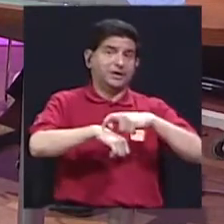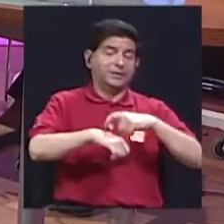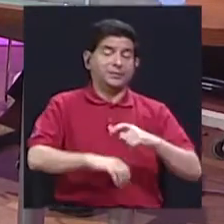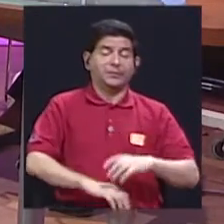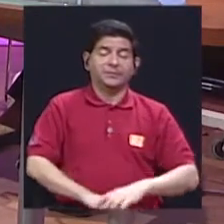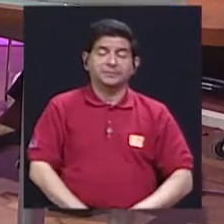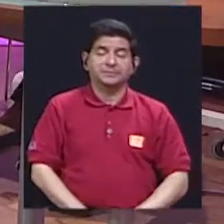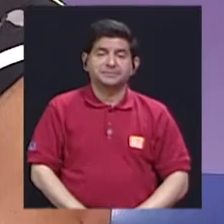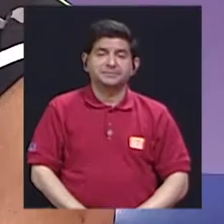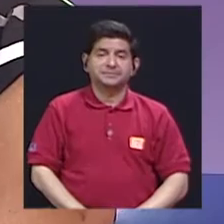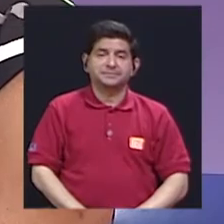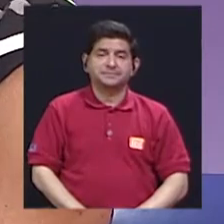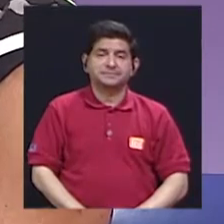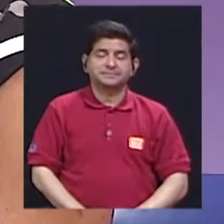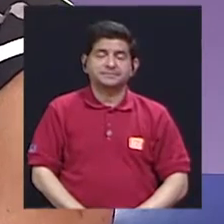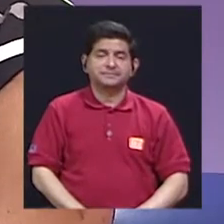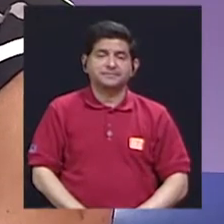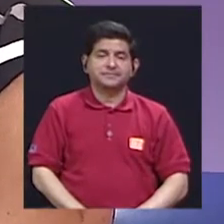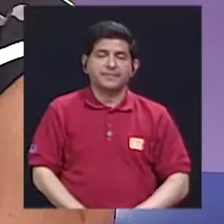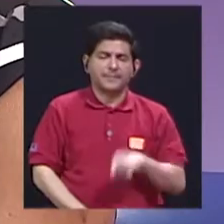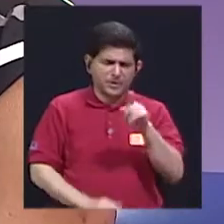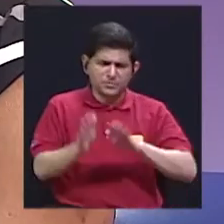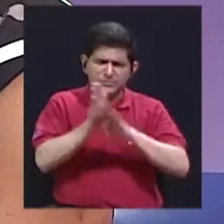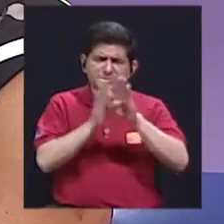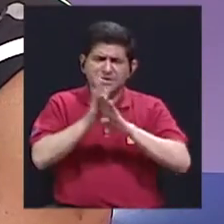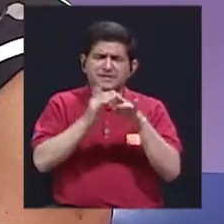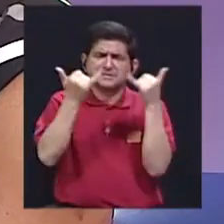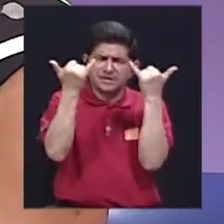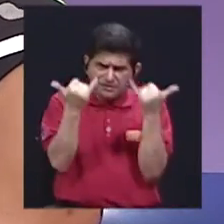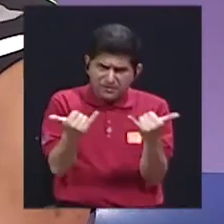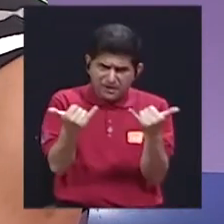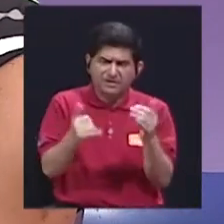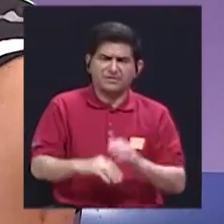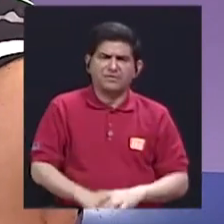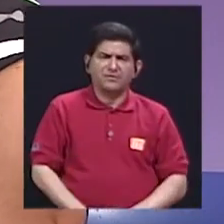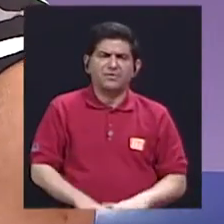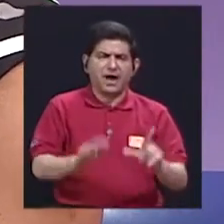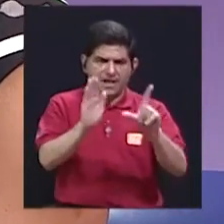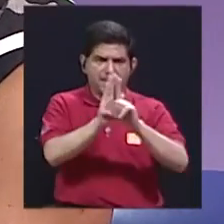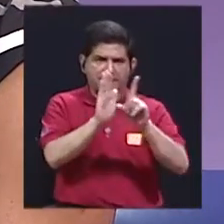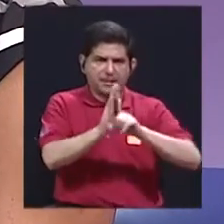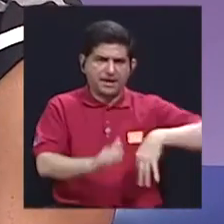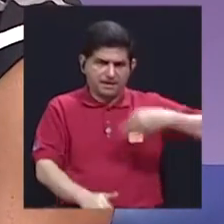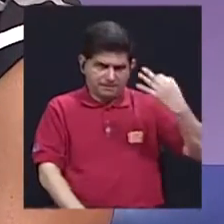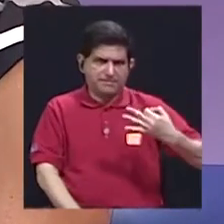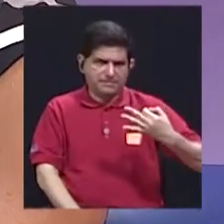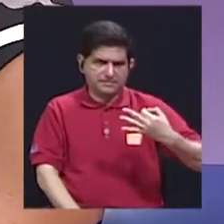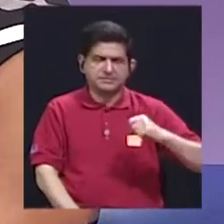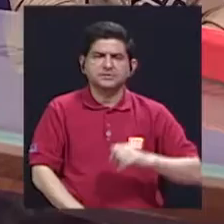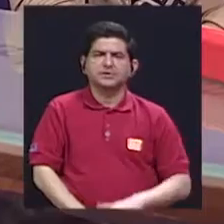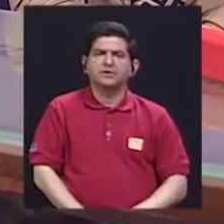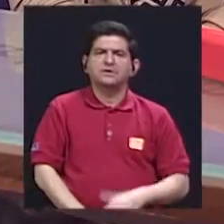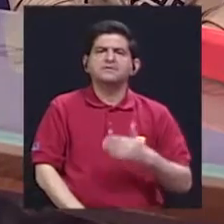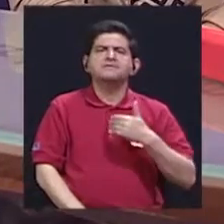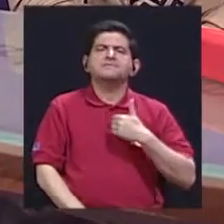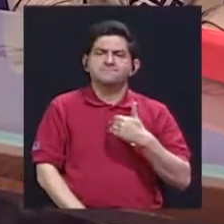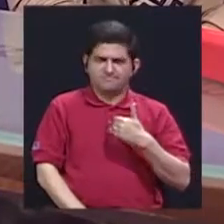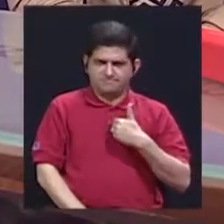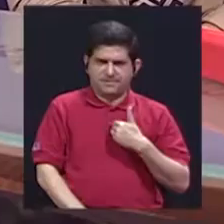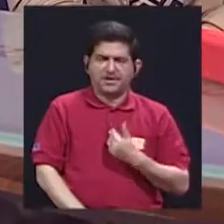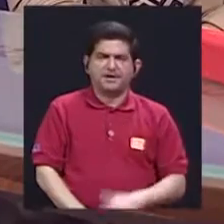y han desarrollado ahora un bueno ya se legalizaron si tienen una